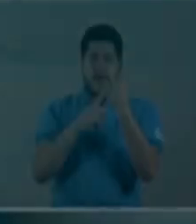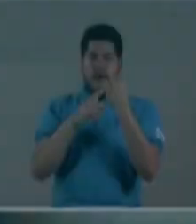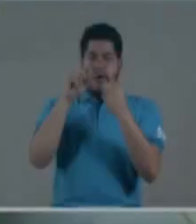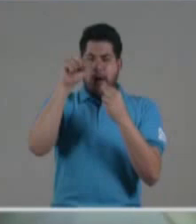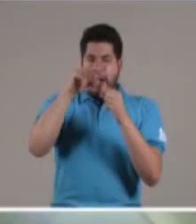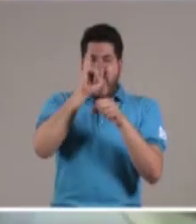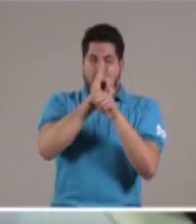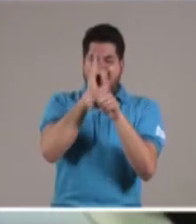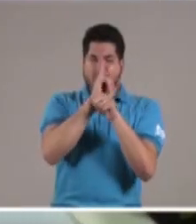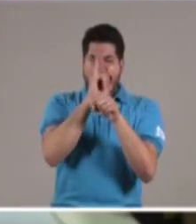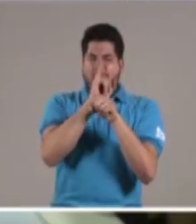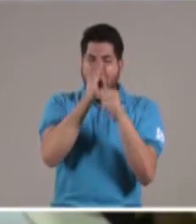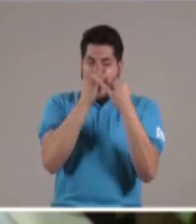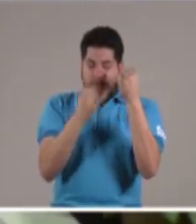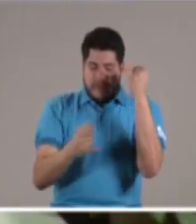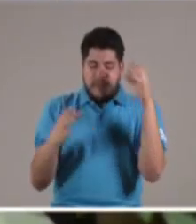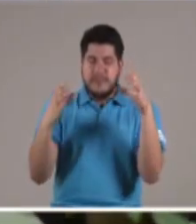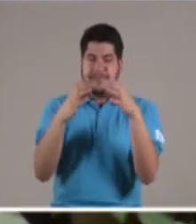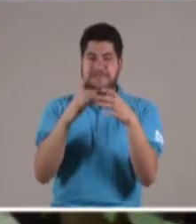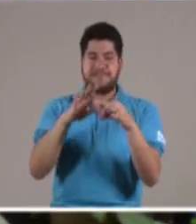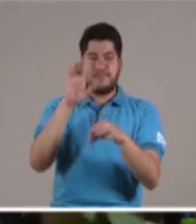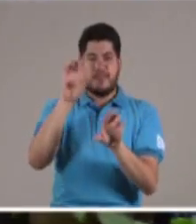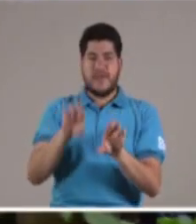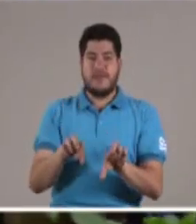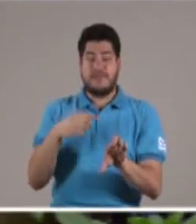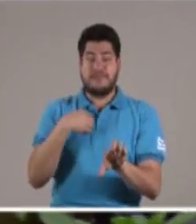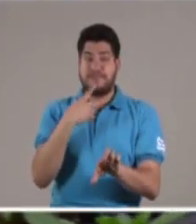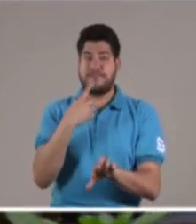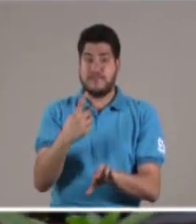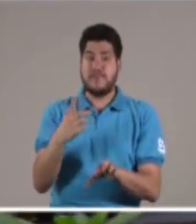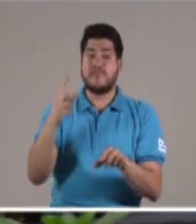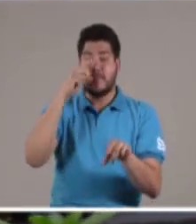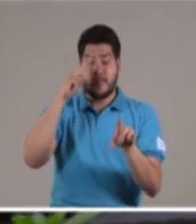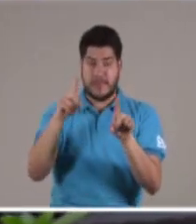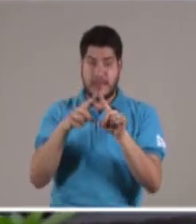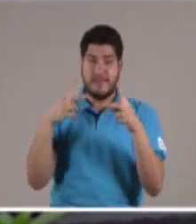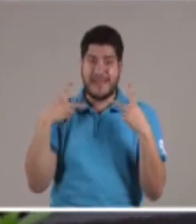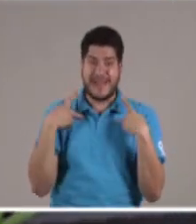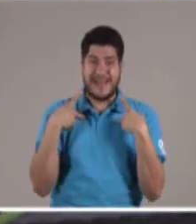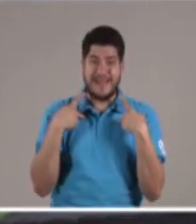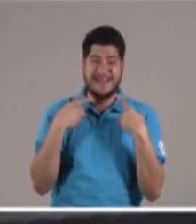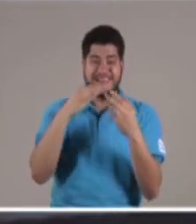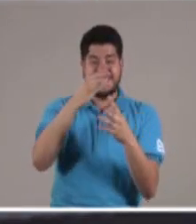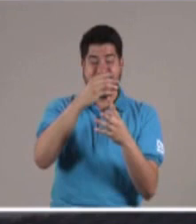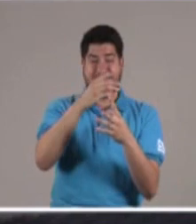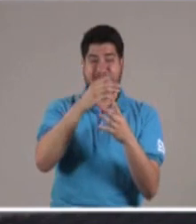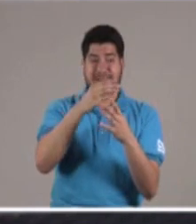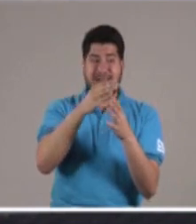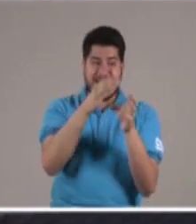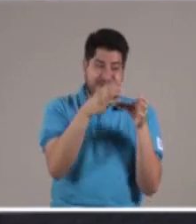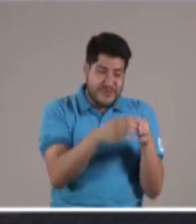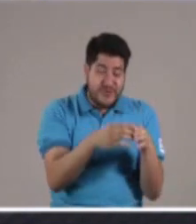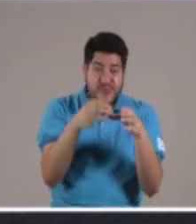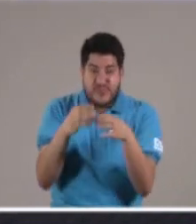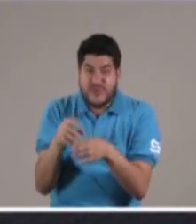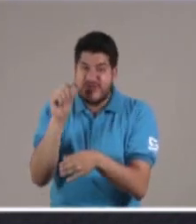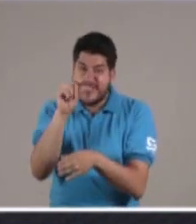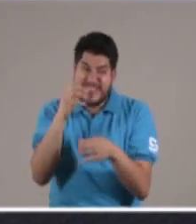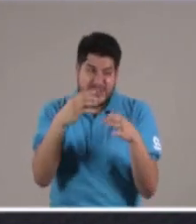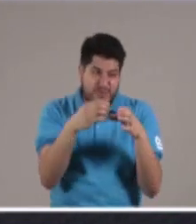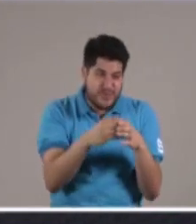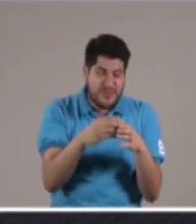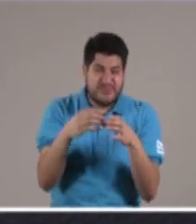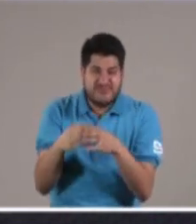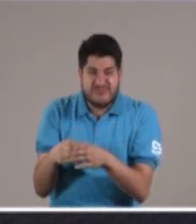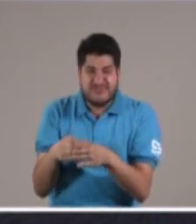último grupo de personas que estoy hablando también hay subgrupos si lo podemos decir de esa manera